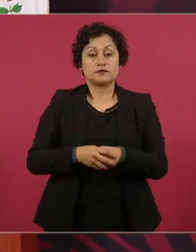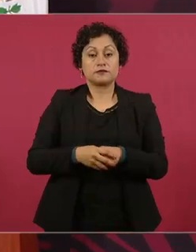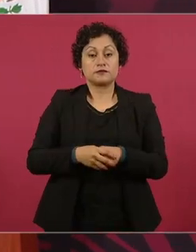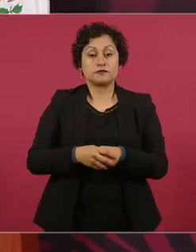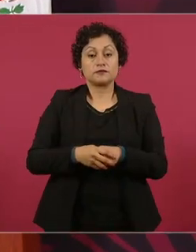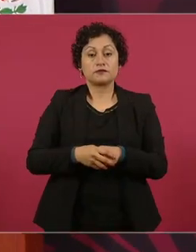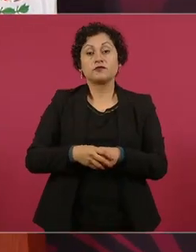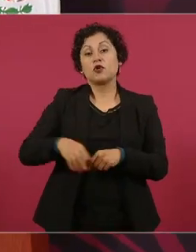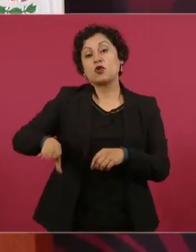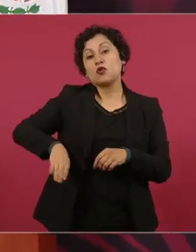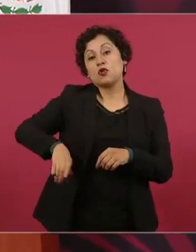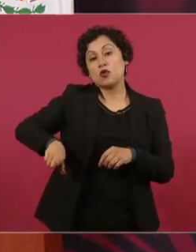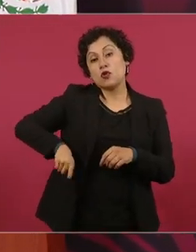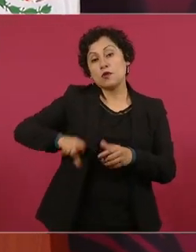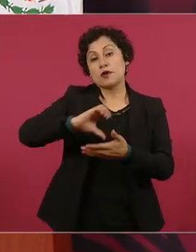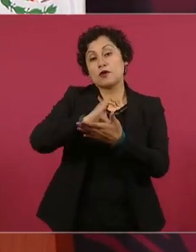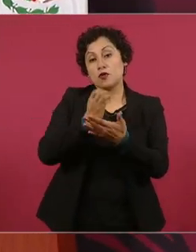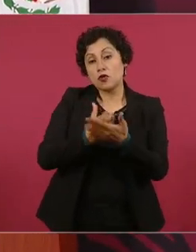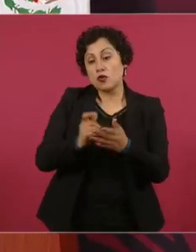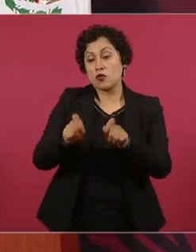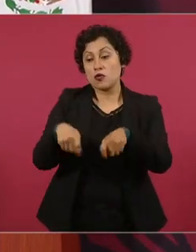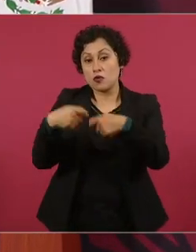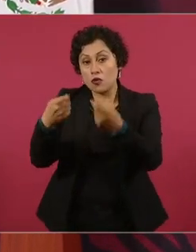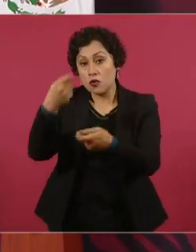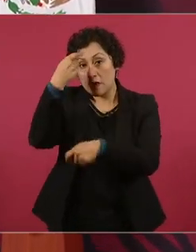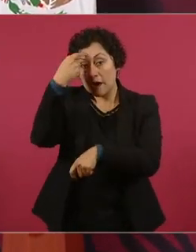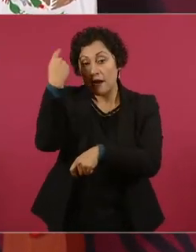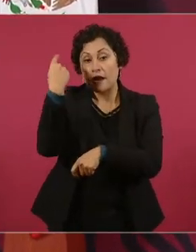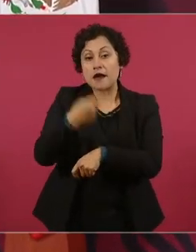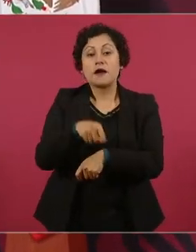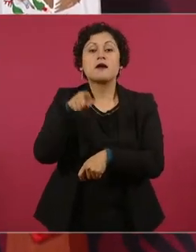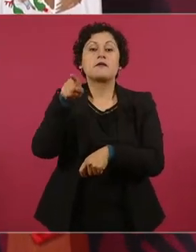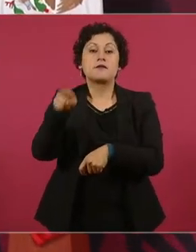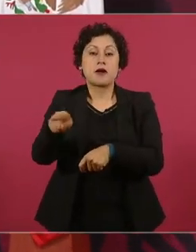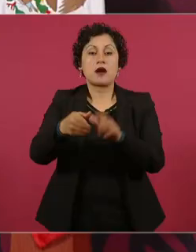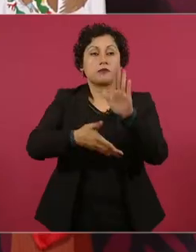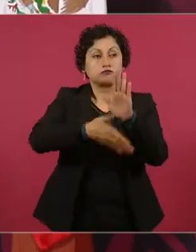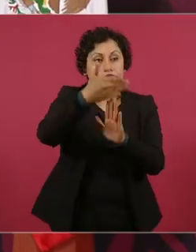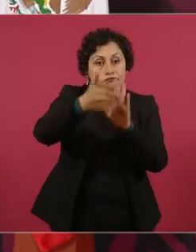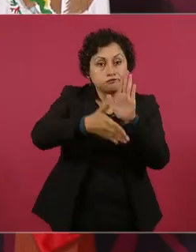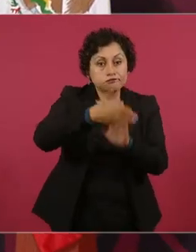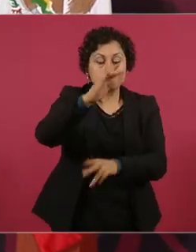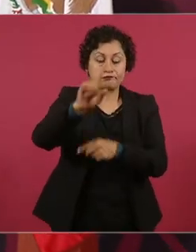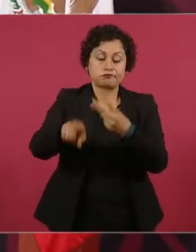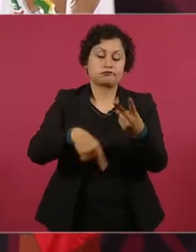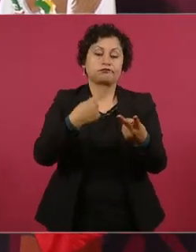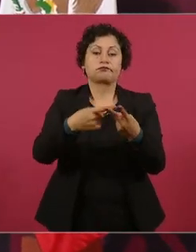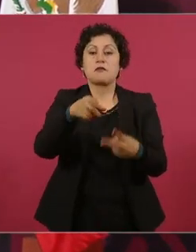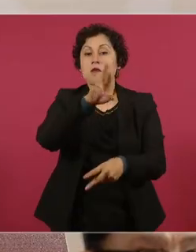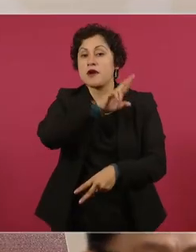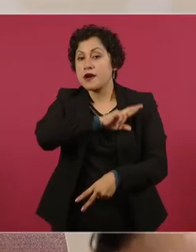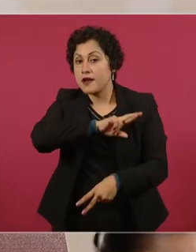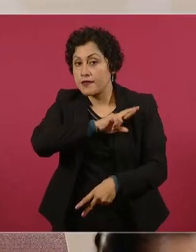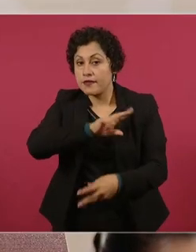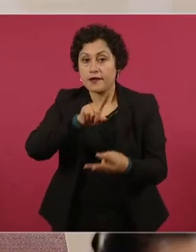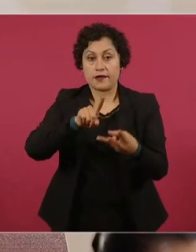administrar y rentar hospitales, vender medicinas,